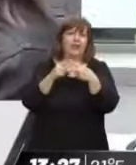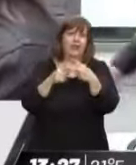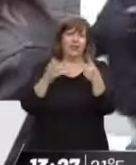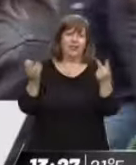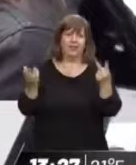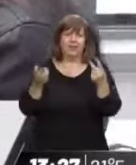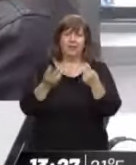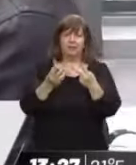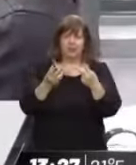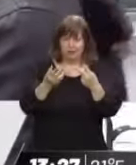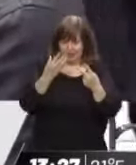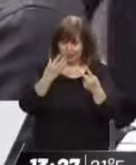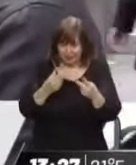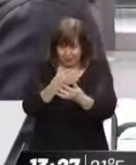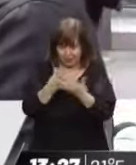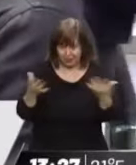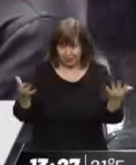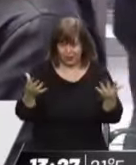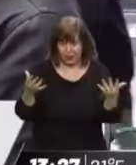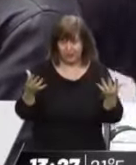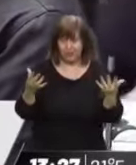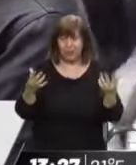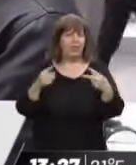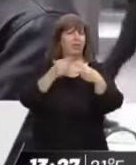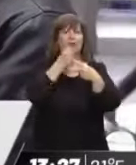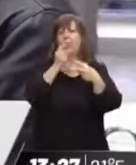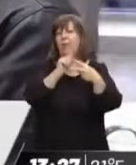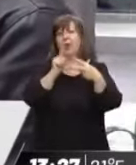es lo que hay, sí. ¿Pero estás conforme que ganó? No,